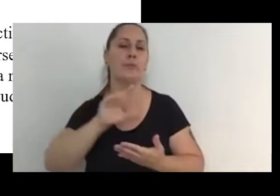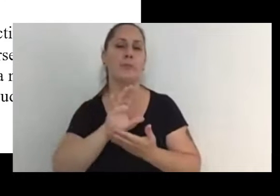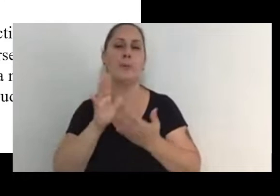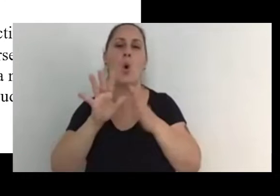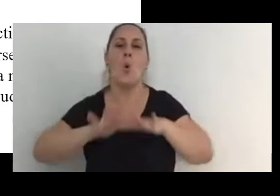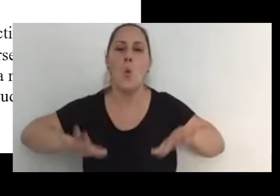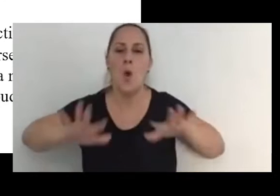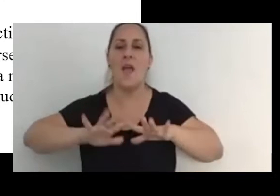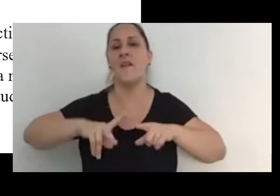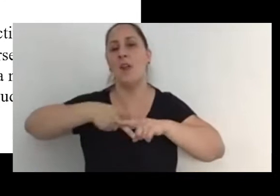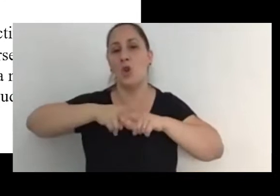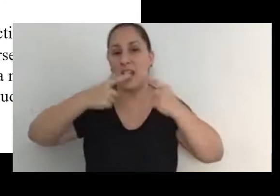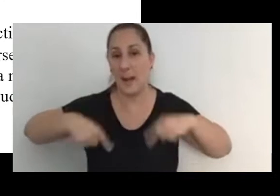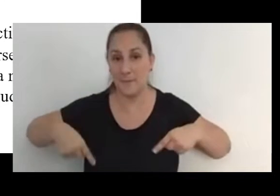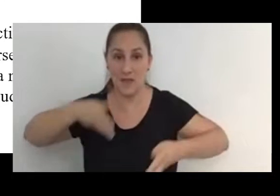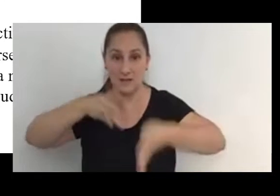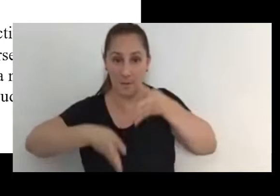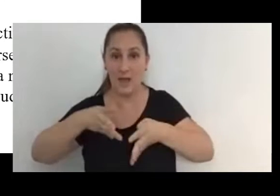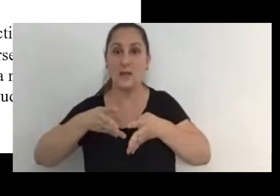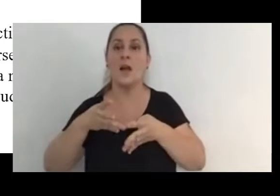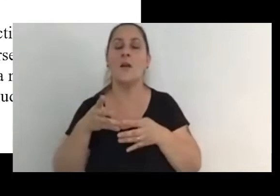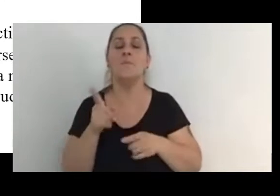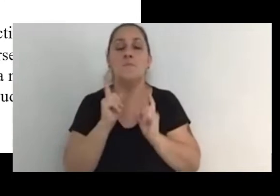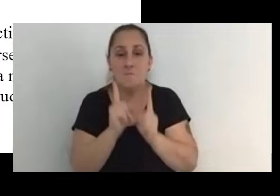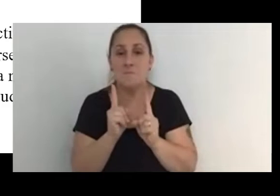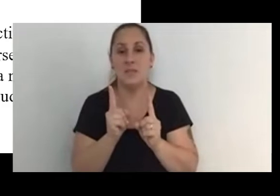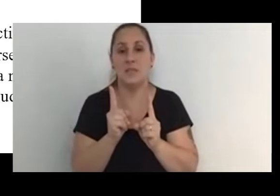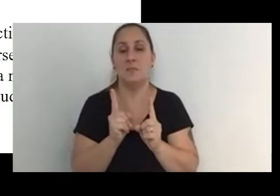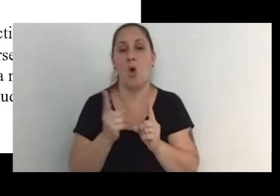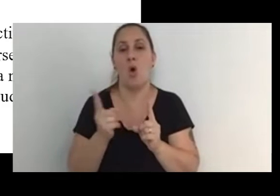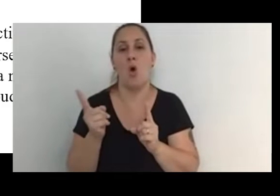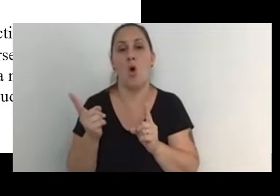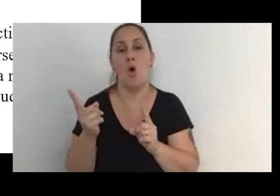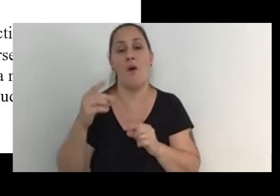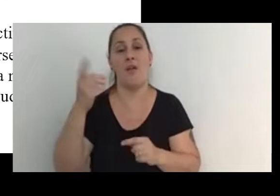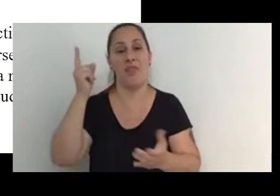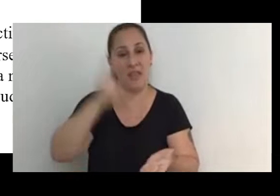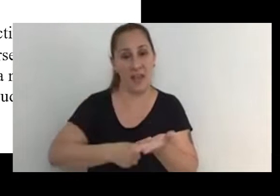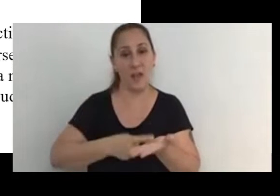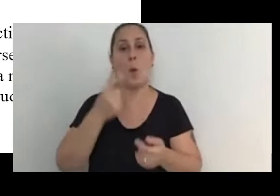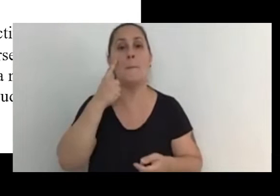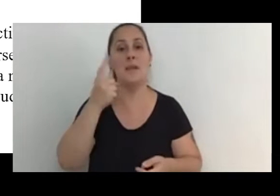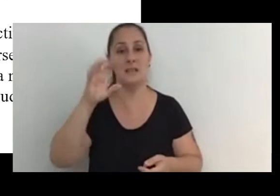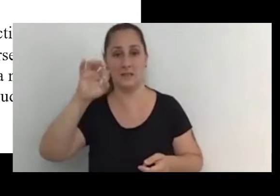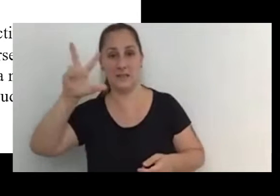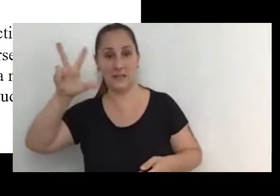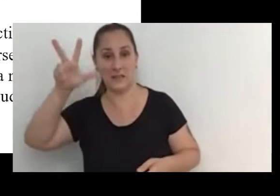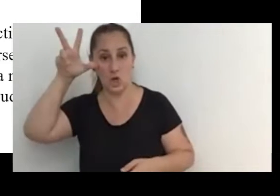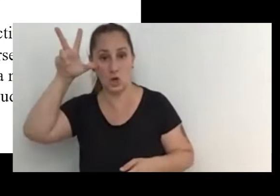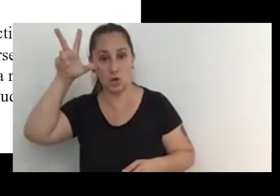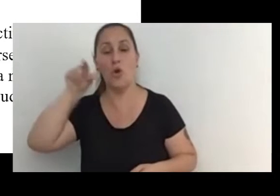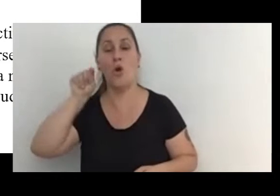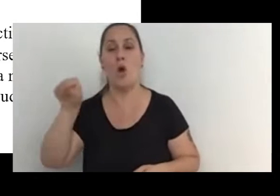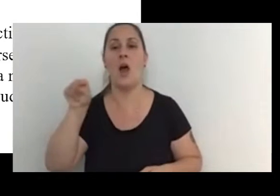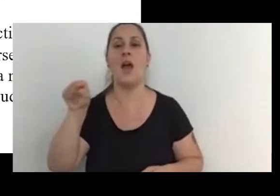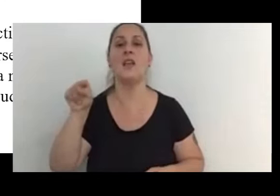una instalación, siguiendo la sugerencia del decreto 1038, son vida